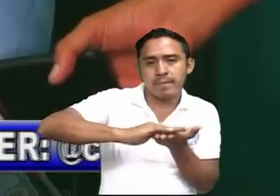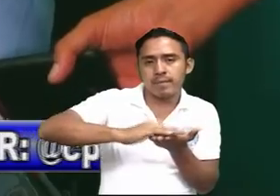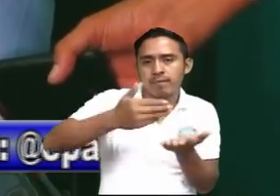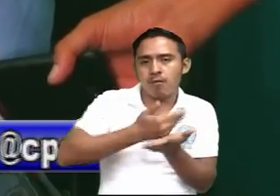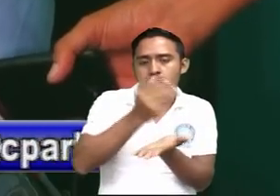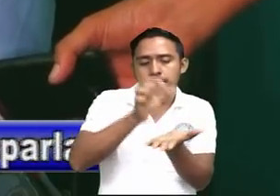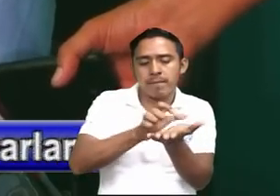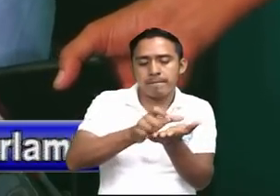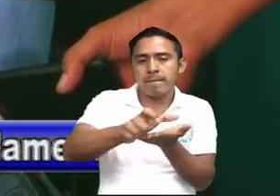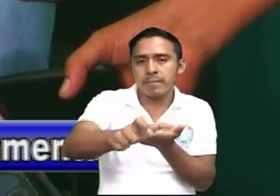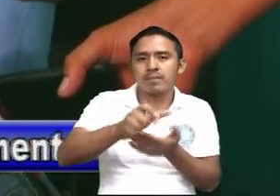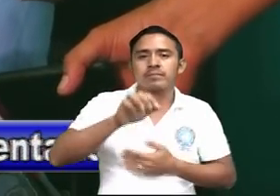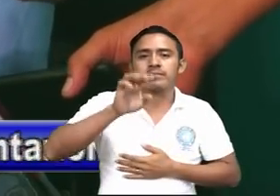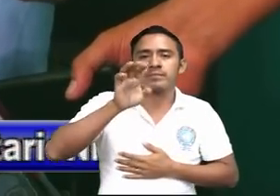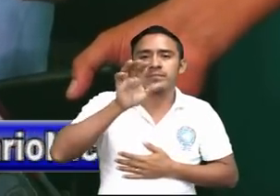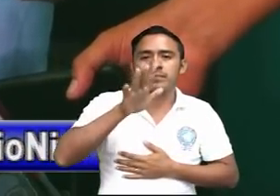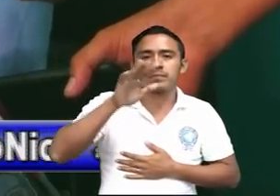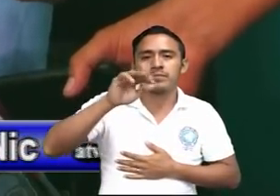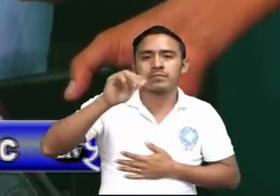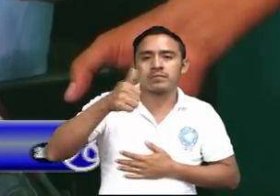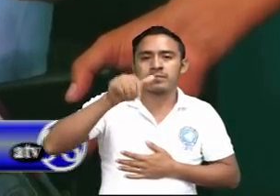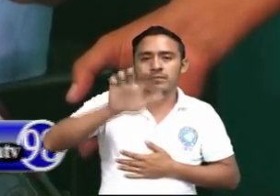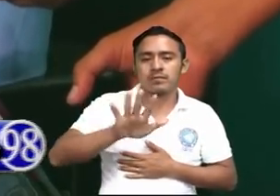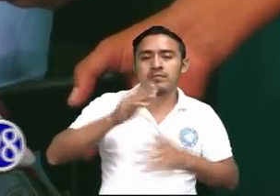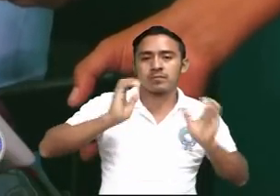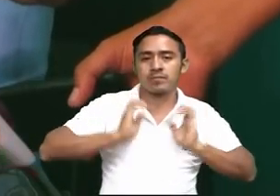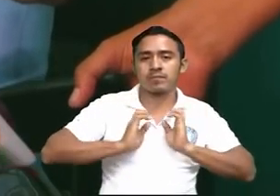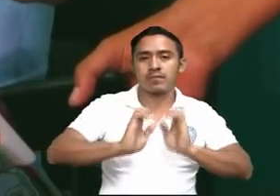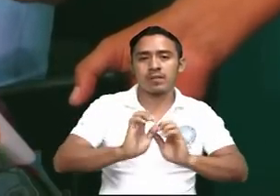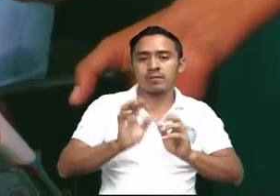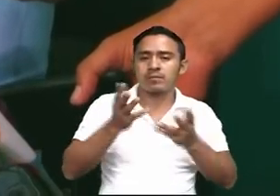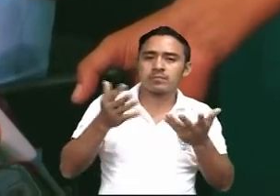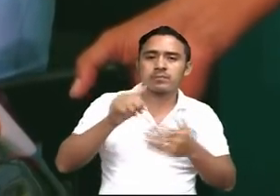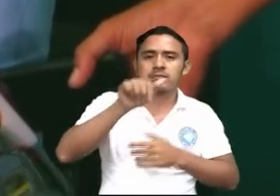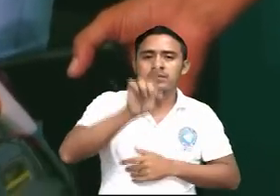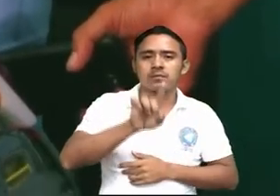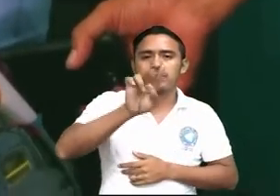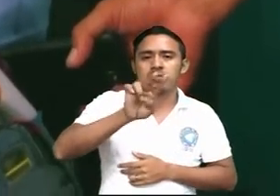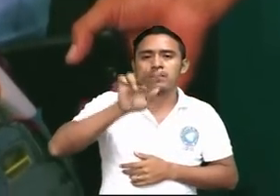de 565 calles con una inversión de